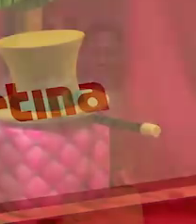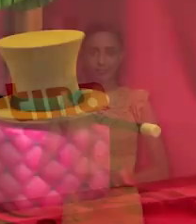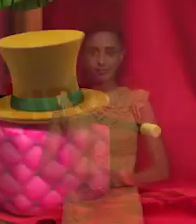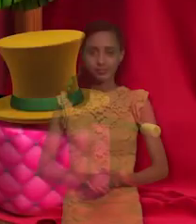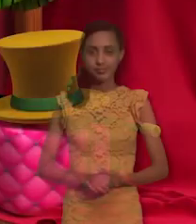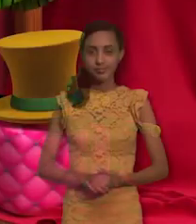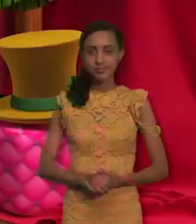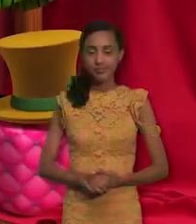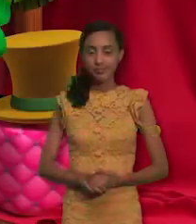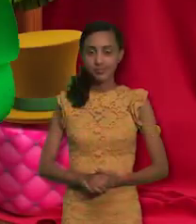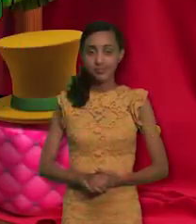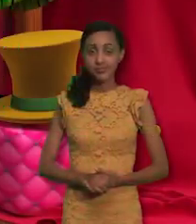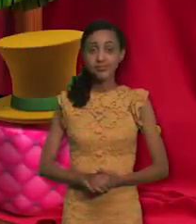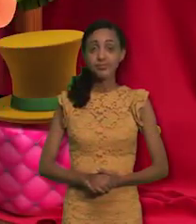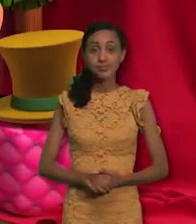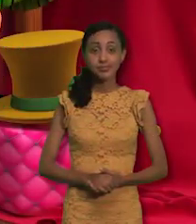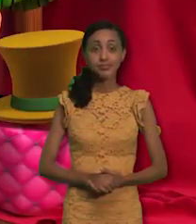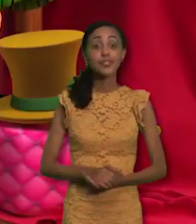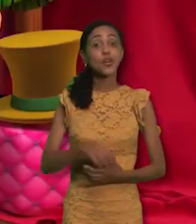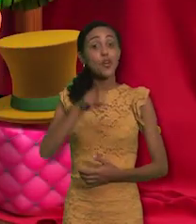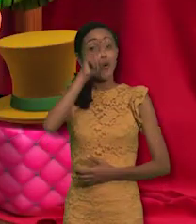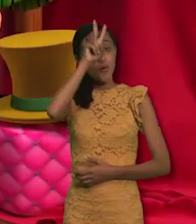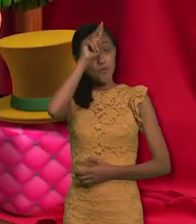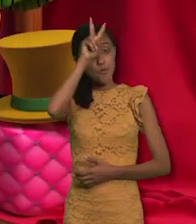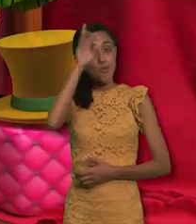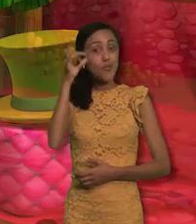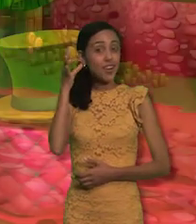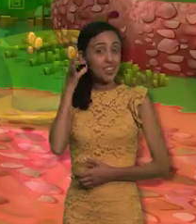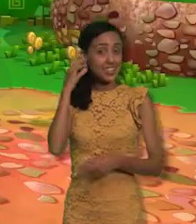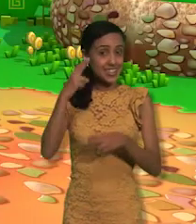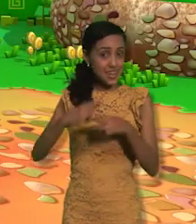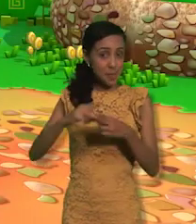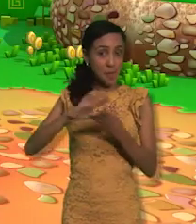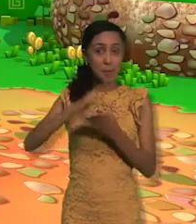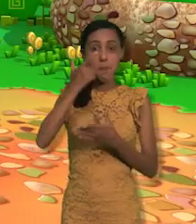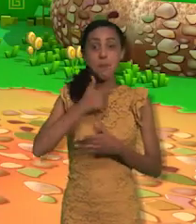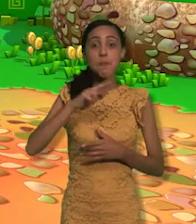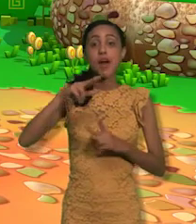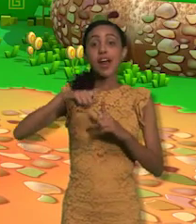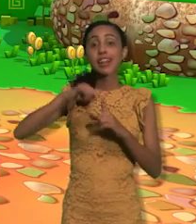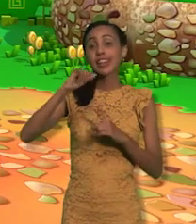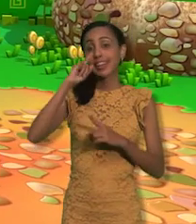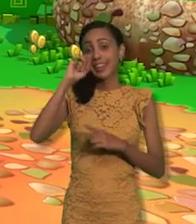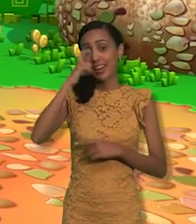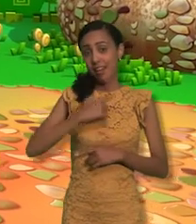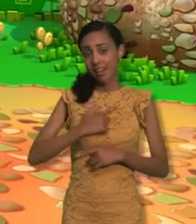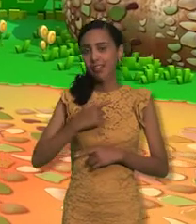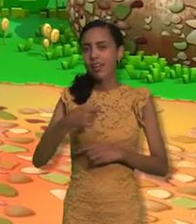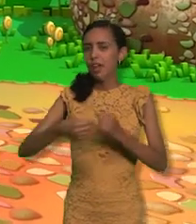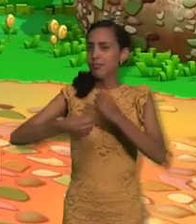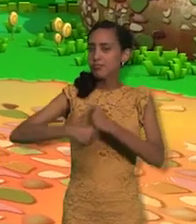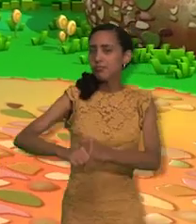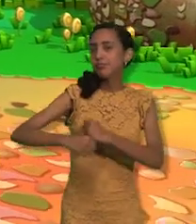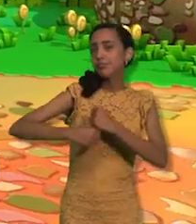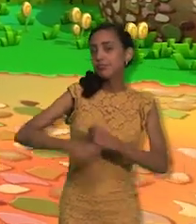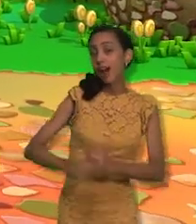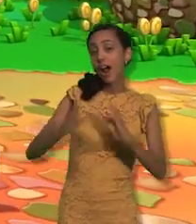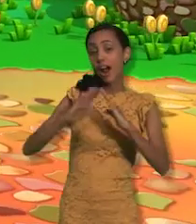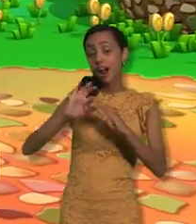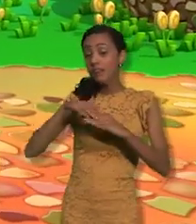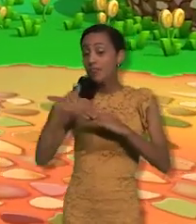Había una vez una cucarachita llamada Martina, que estaba barriendo el frente de su casa,